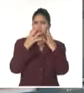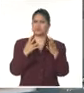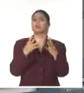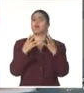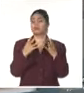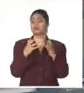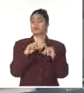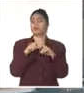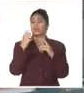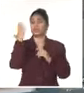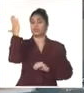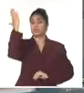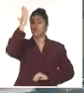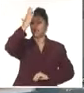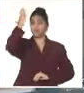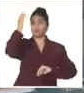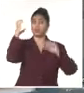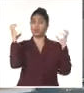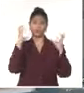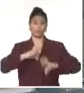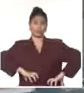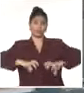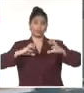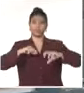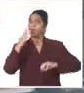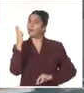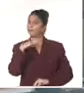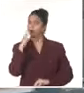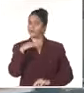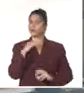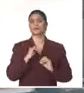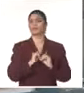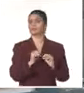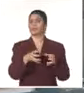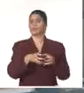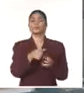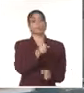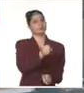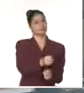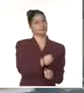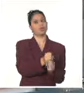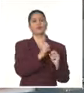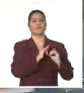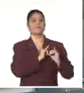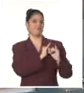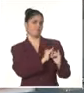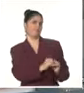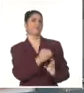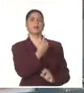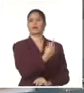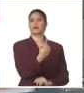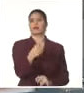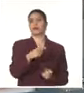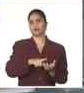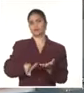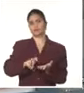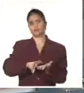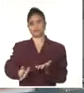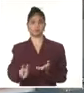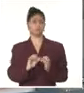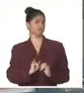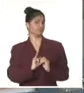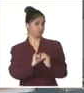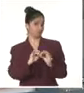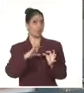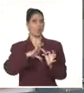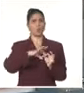visto, con lo que nos han informado los equipos de trabajo que tenemos en el territorio, sobre todo de Guantánamo, pues